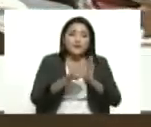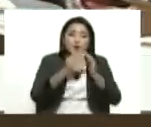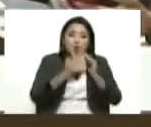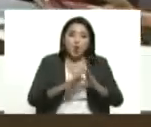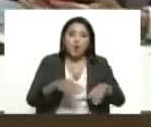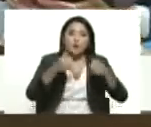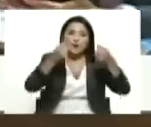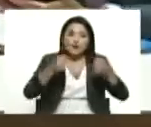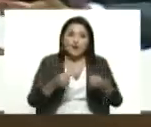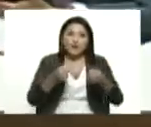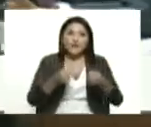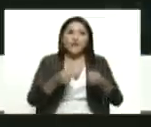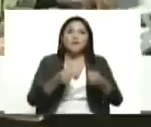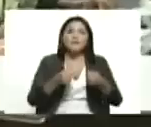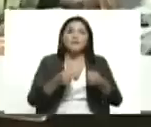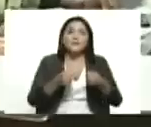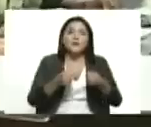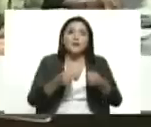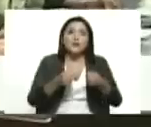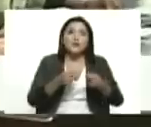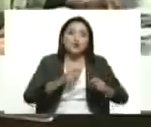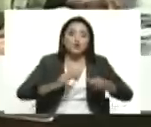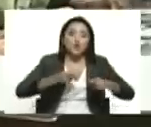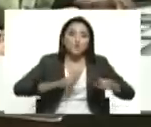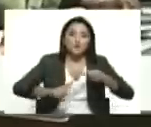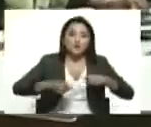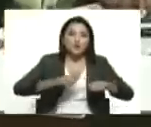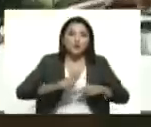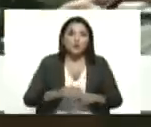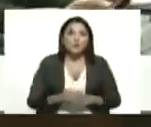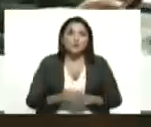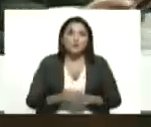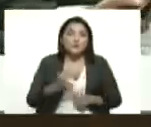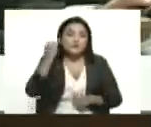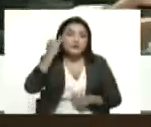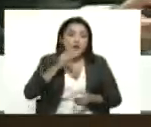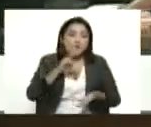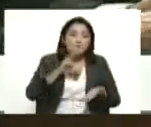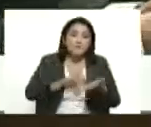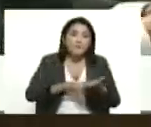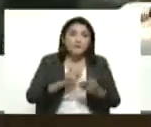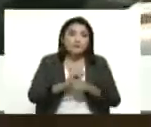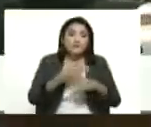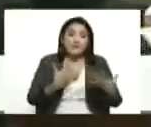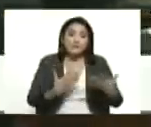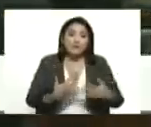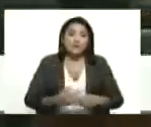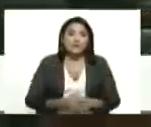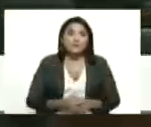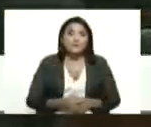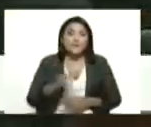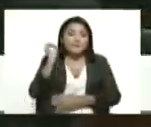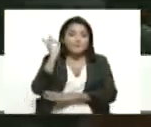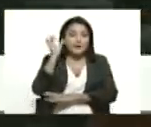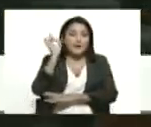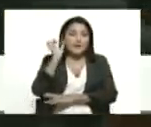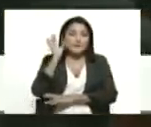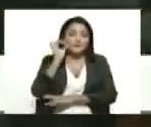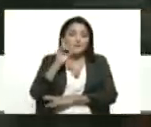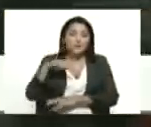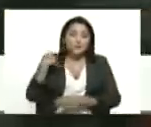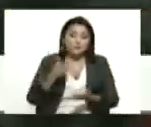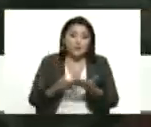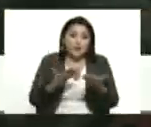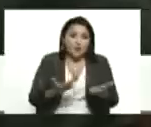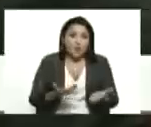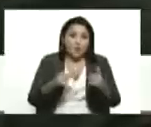de extinción de dominio, una iniciativa que acaba de ser aprobada por urgencia parlamentaria para ser debatida el día de